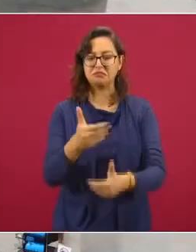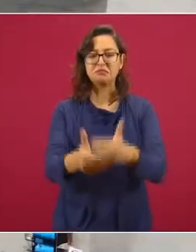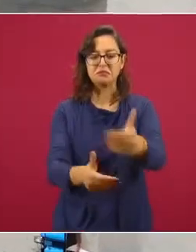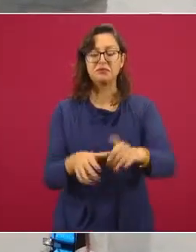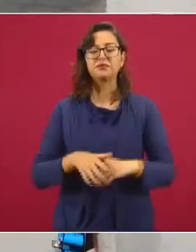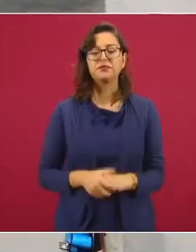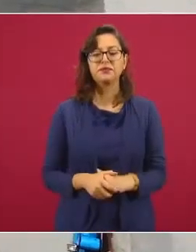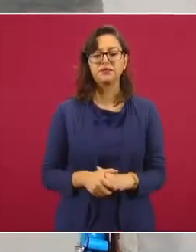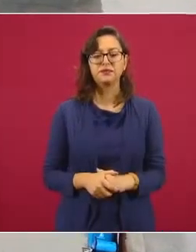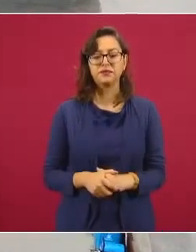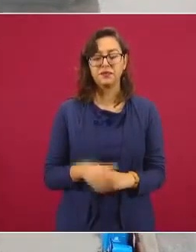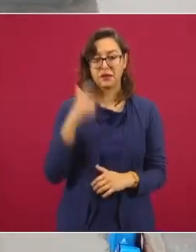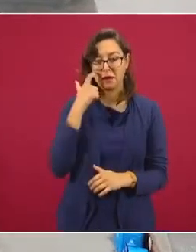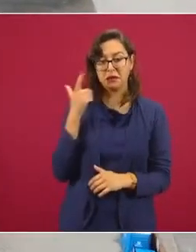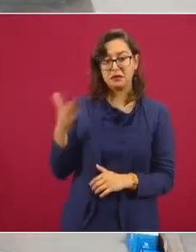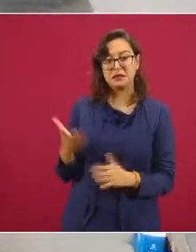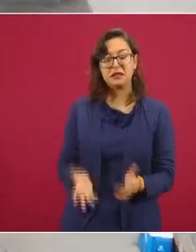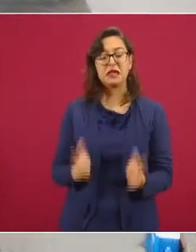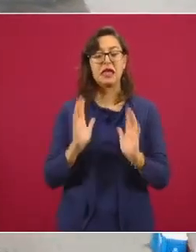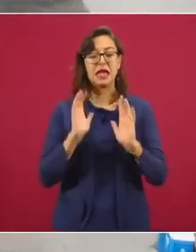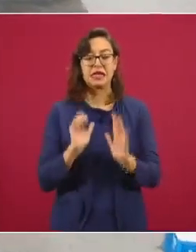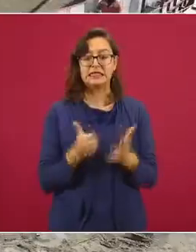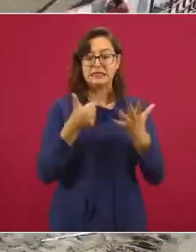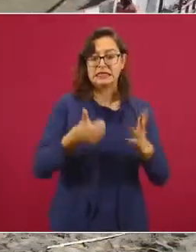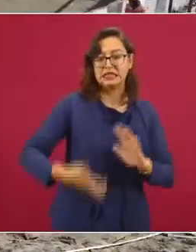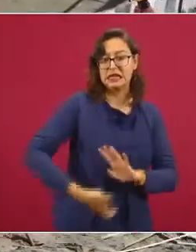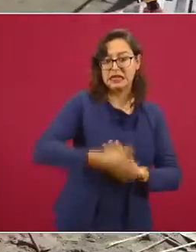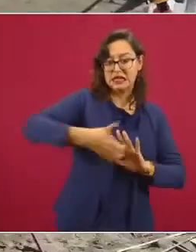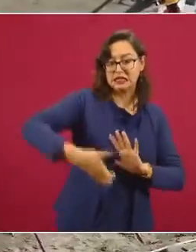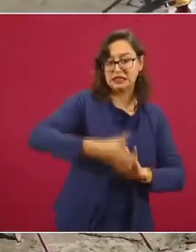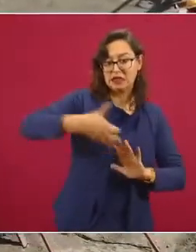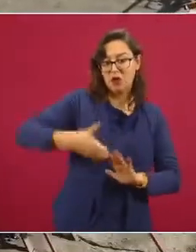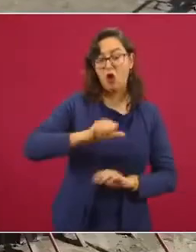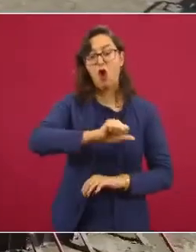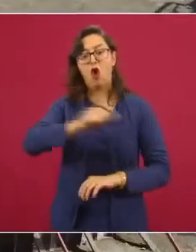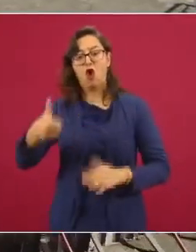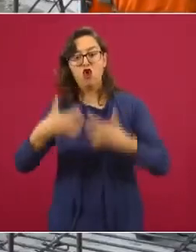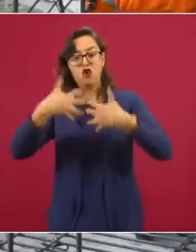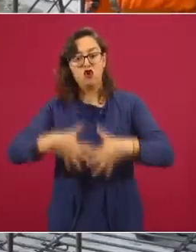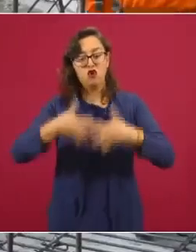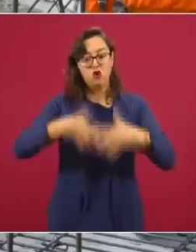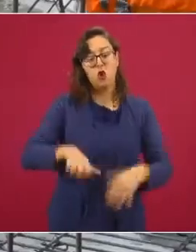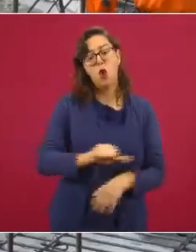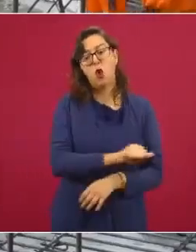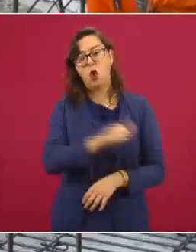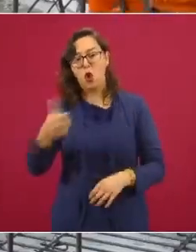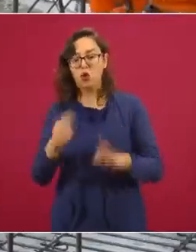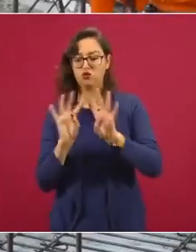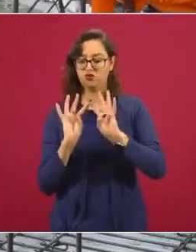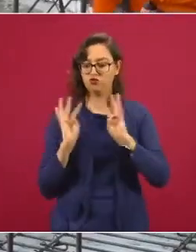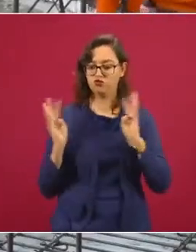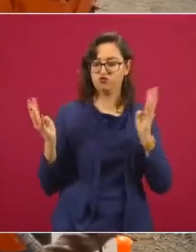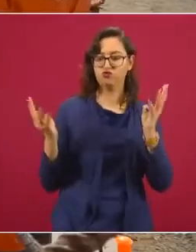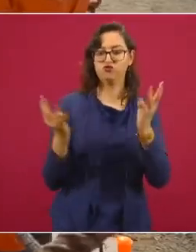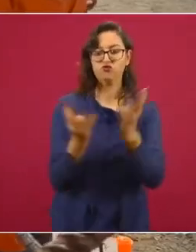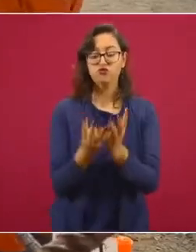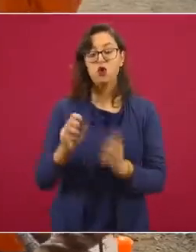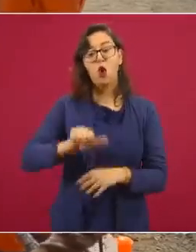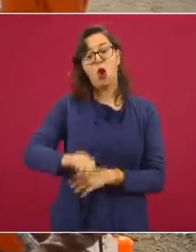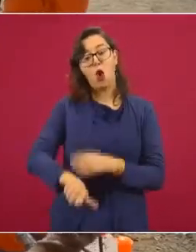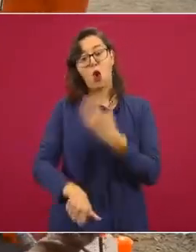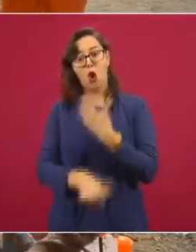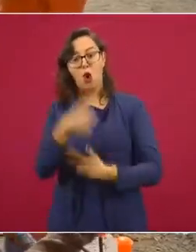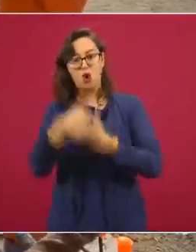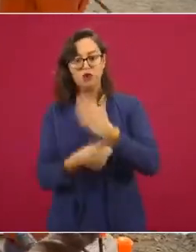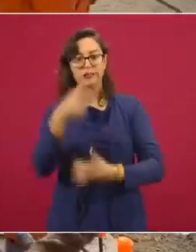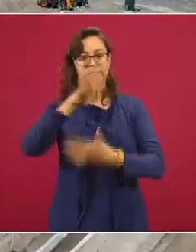Se trabajan 6 en excavación, 3 en obra mecánica, 1 en proceso de relleno interior de anillo, 11 en el armado de acero y colocación de cimbra y